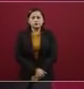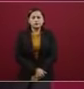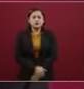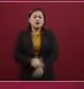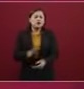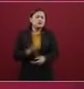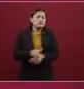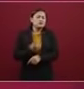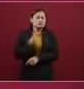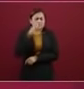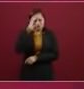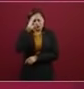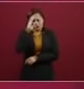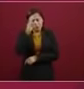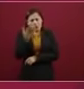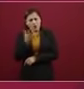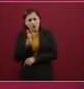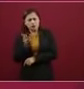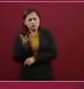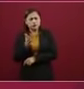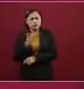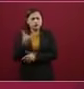el presupuesto que se tiene